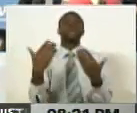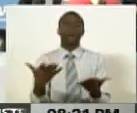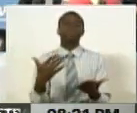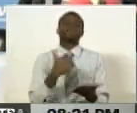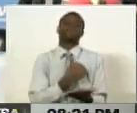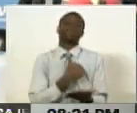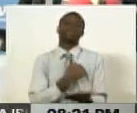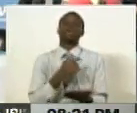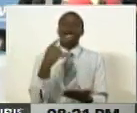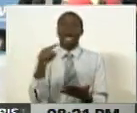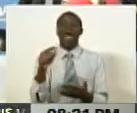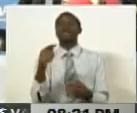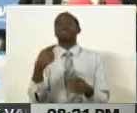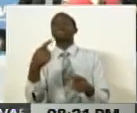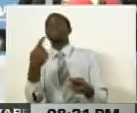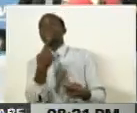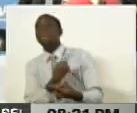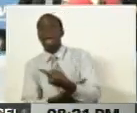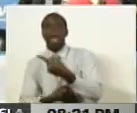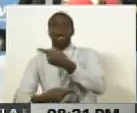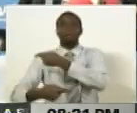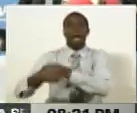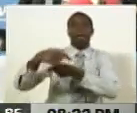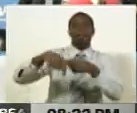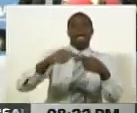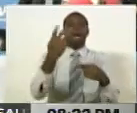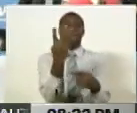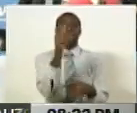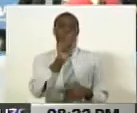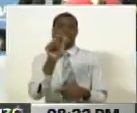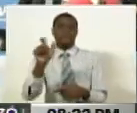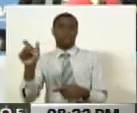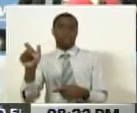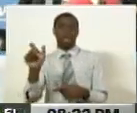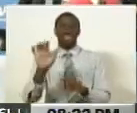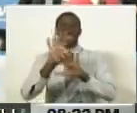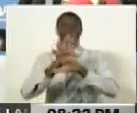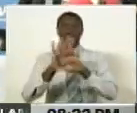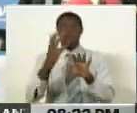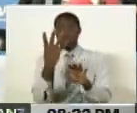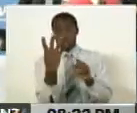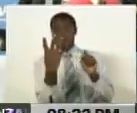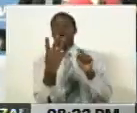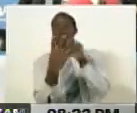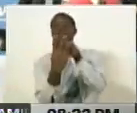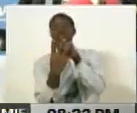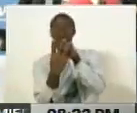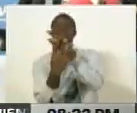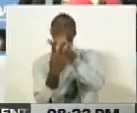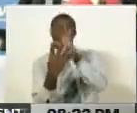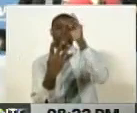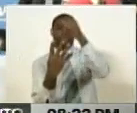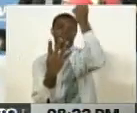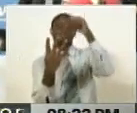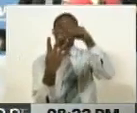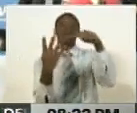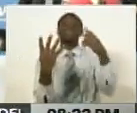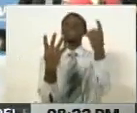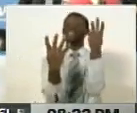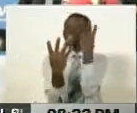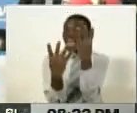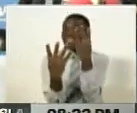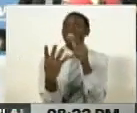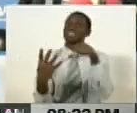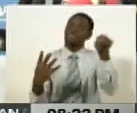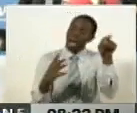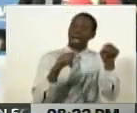de cuatro heridos, de ellos tres se encuentran en este momento de gravedad. Soy Yulexa